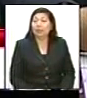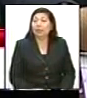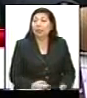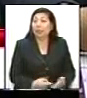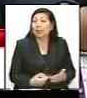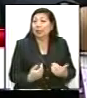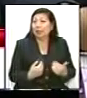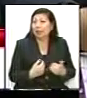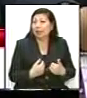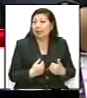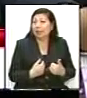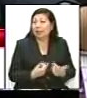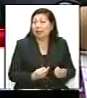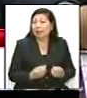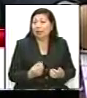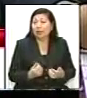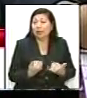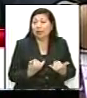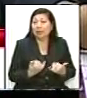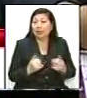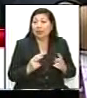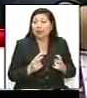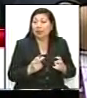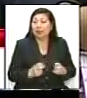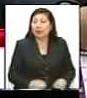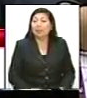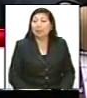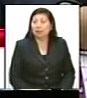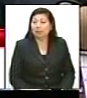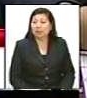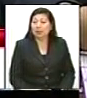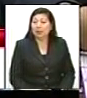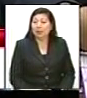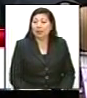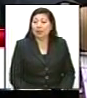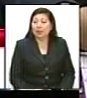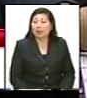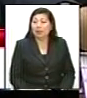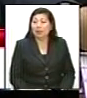Quería referirme muy rápidamente a este tema.